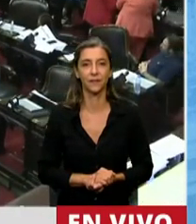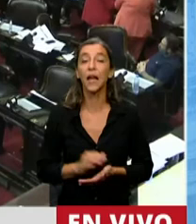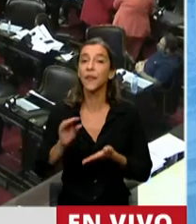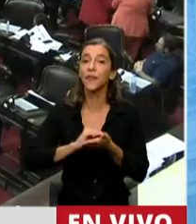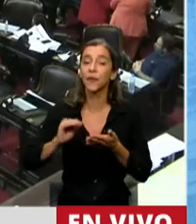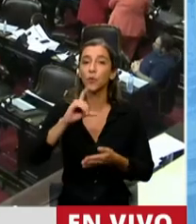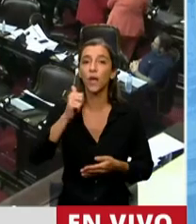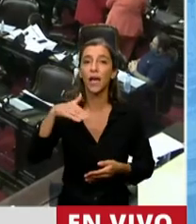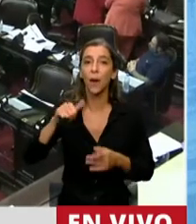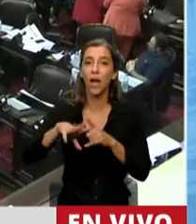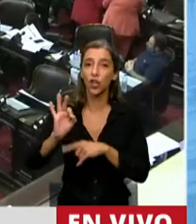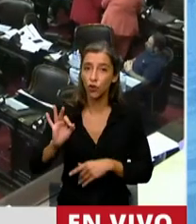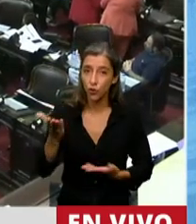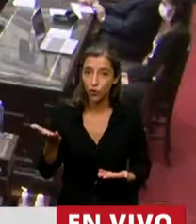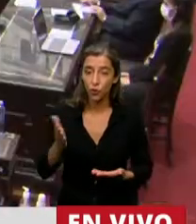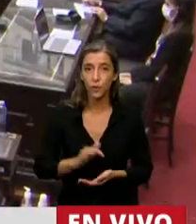Diputada Camaño, ¿está por ahí?